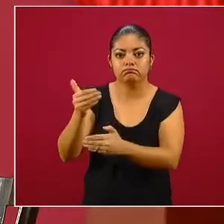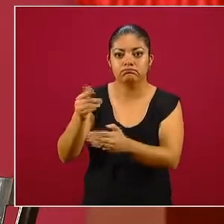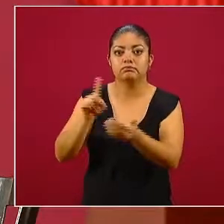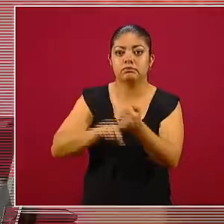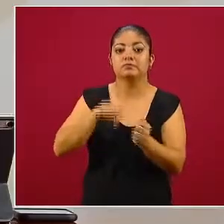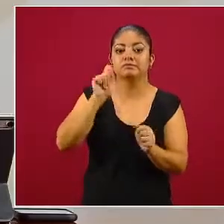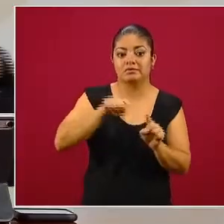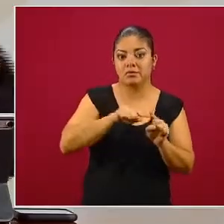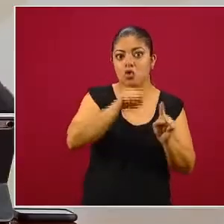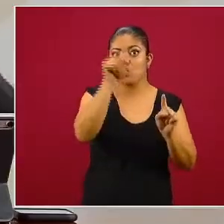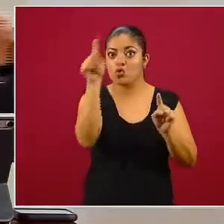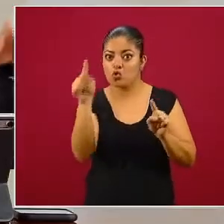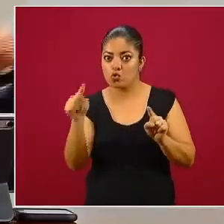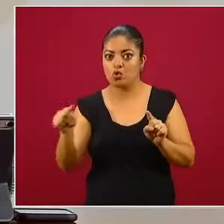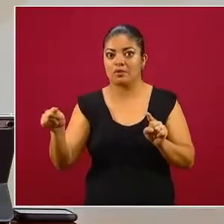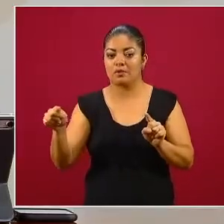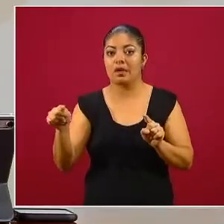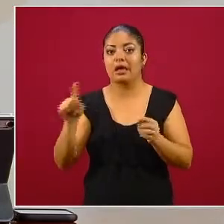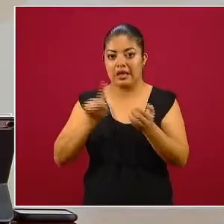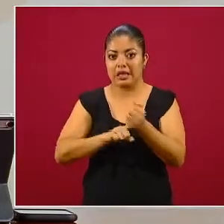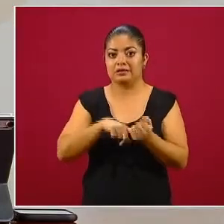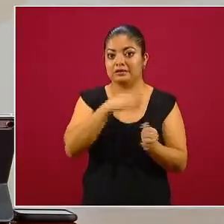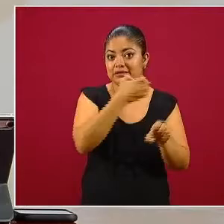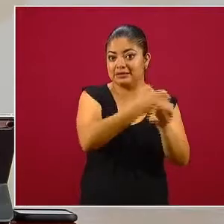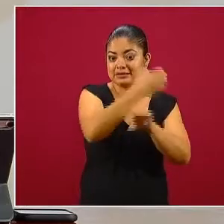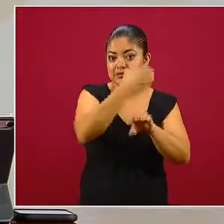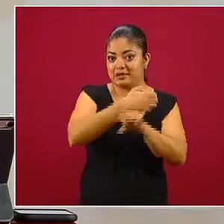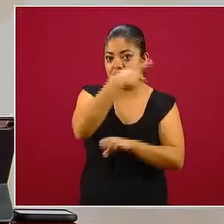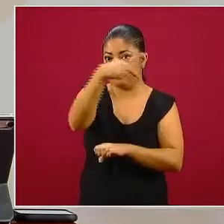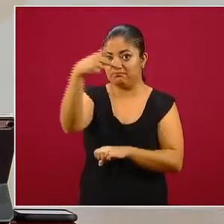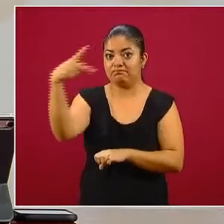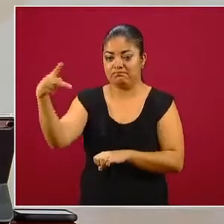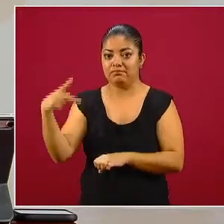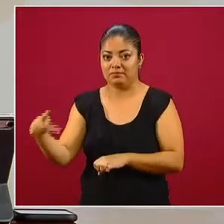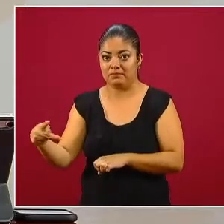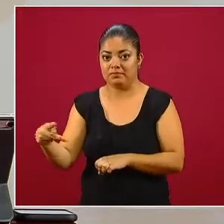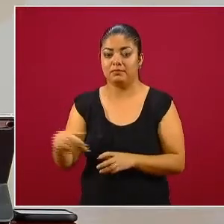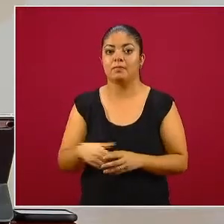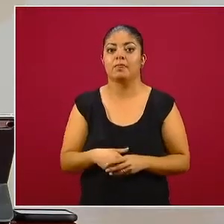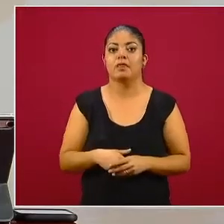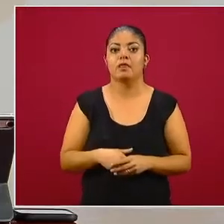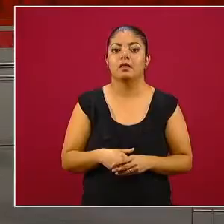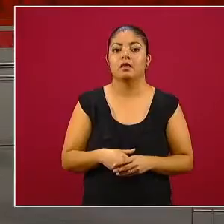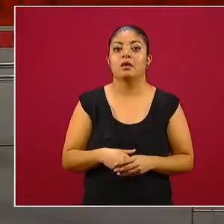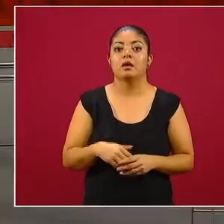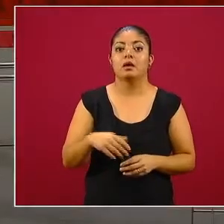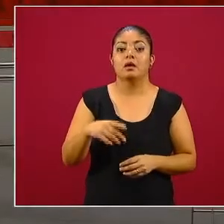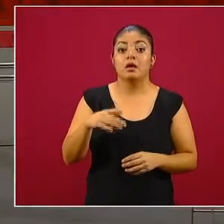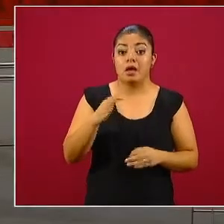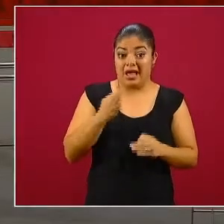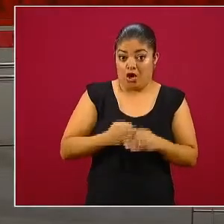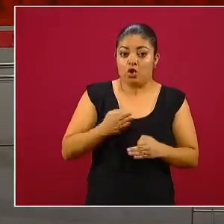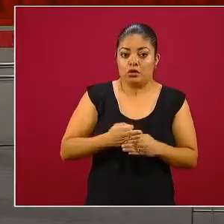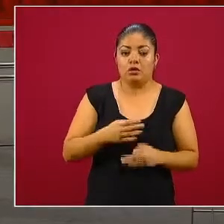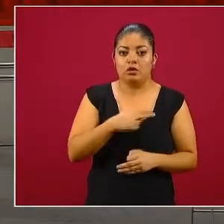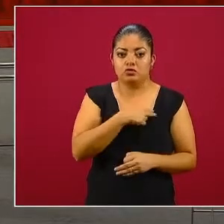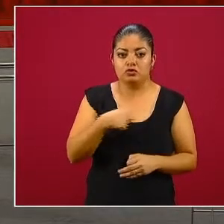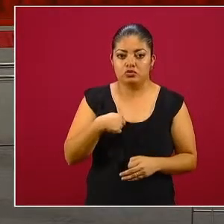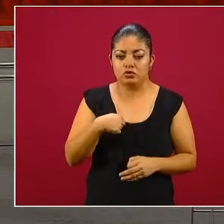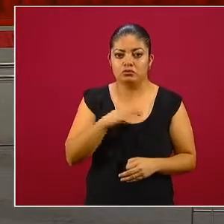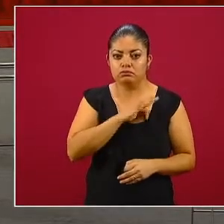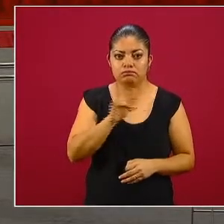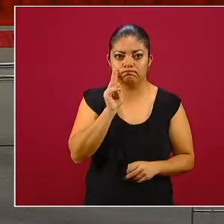curvas epidémicas en las distintas localidades y estados del país, donde ya desde ahorita podemos